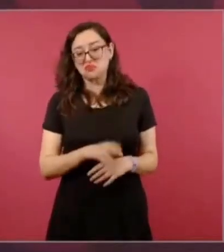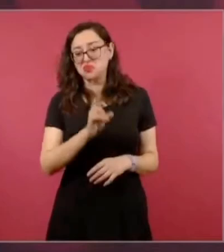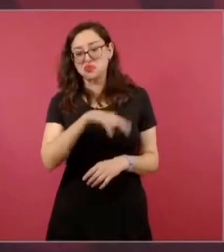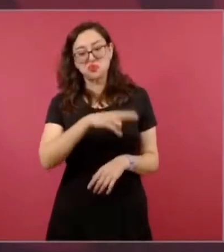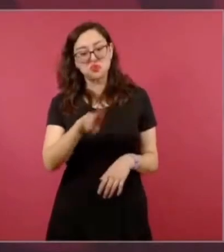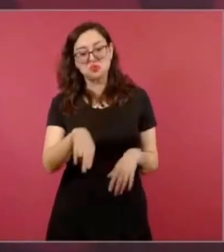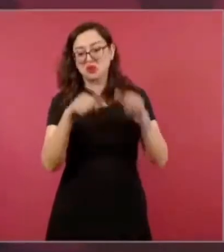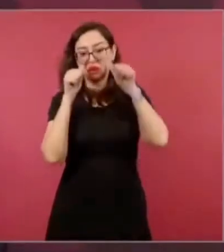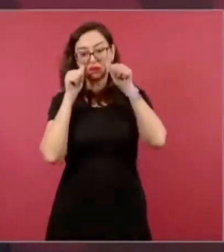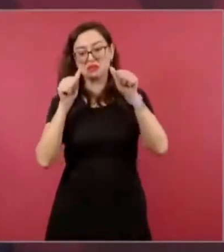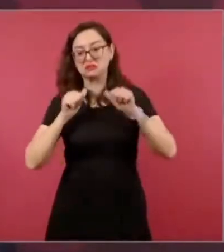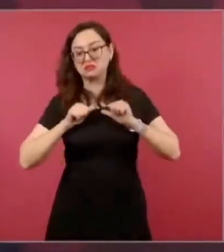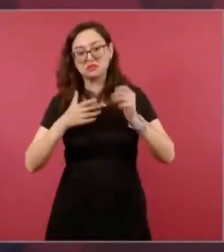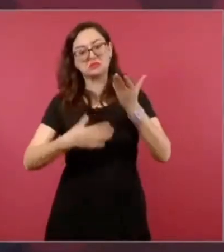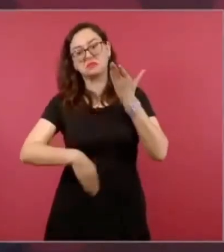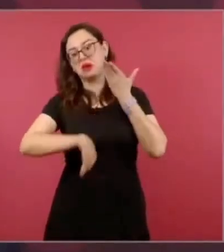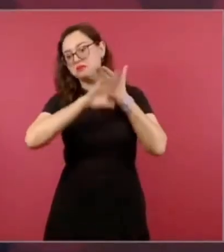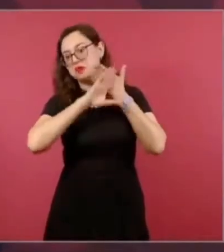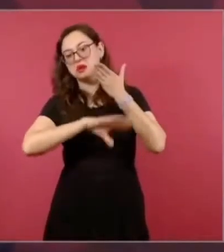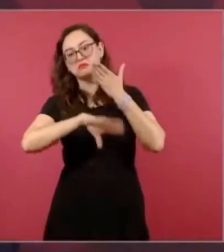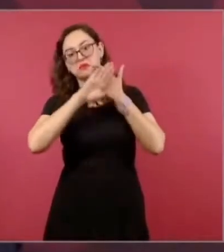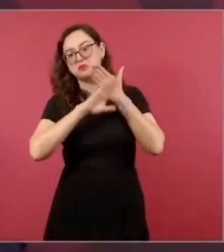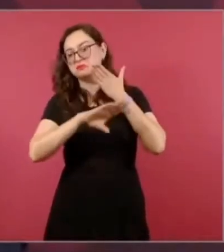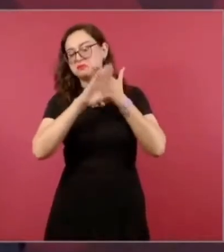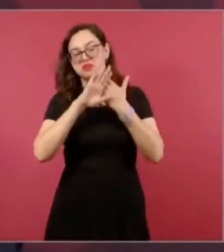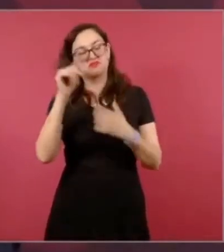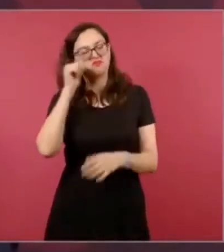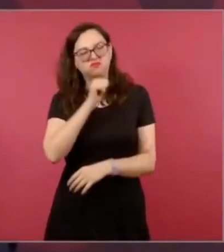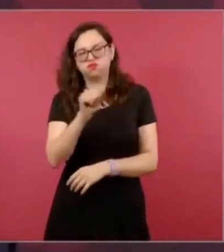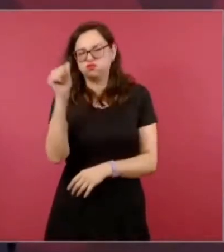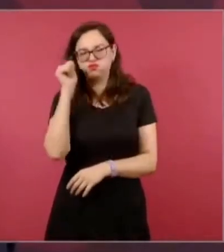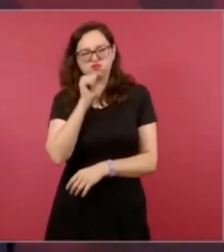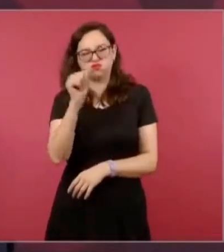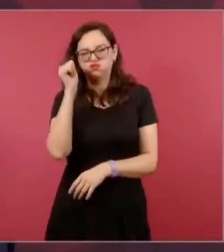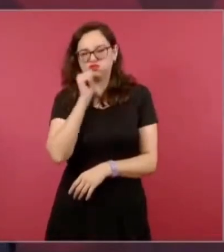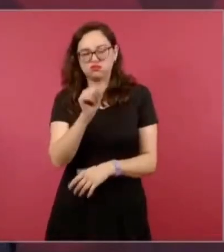y luego estaba en contra de nosotros, o sea, y siempre ha estado en contra de nosotros.